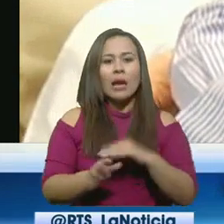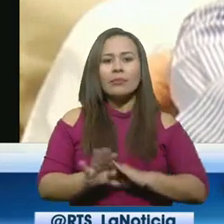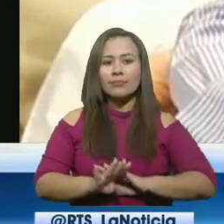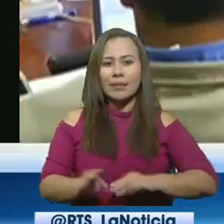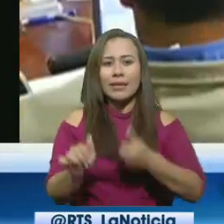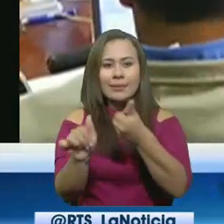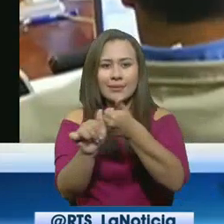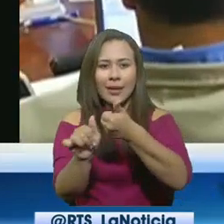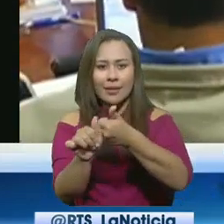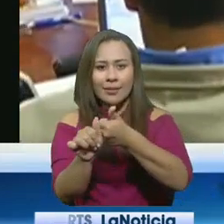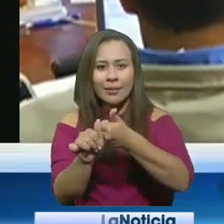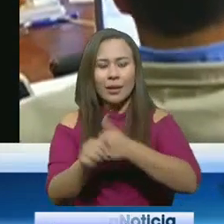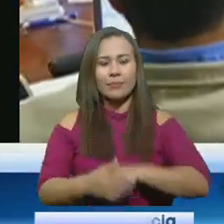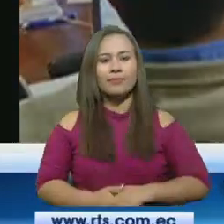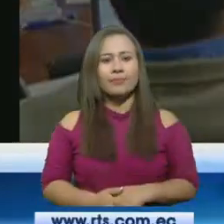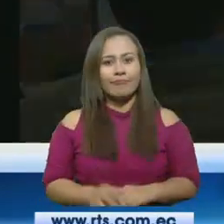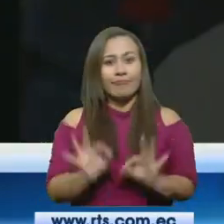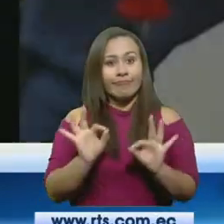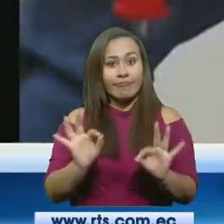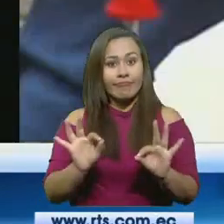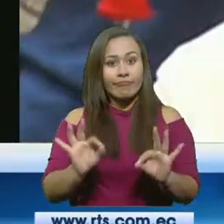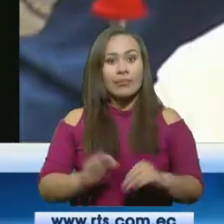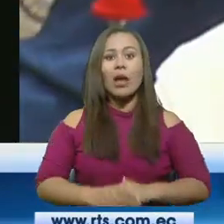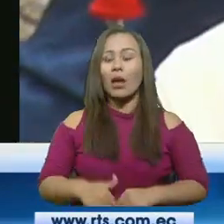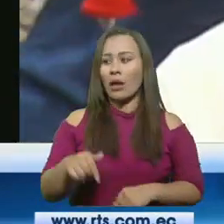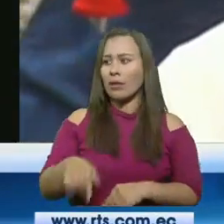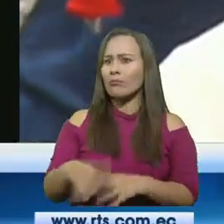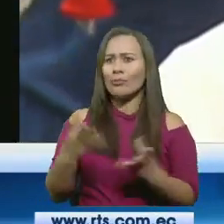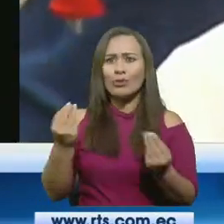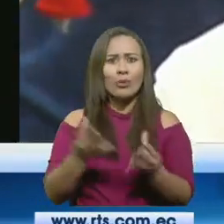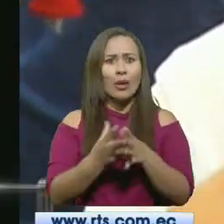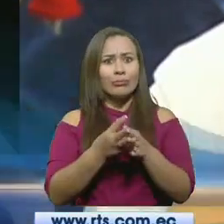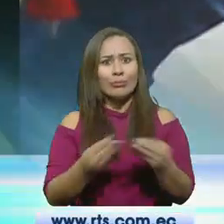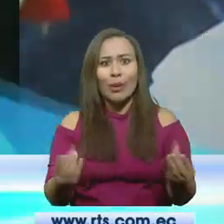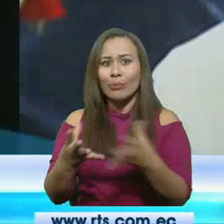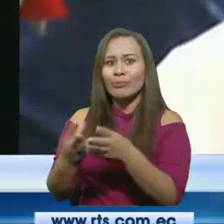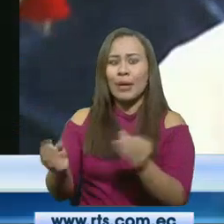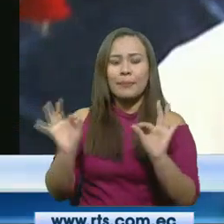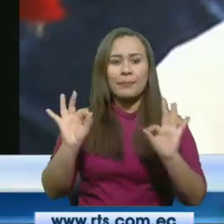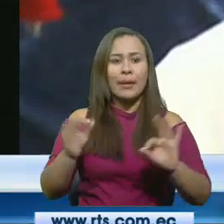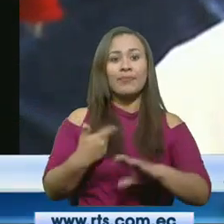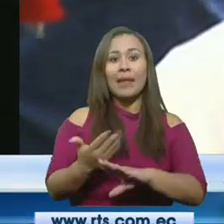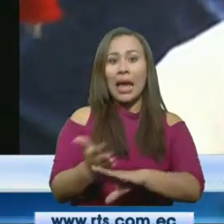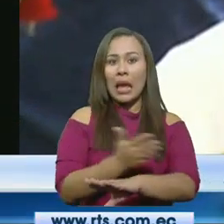vez más a la excelencia. En el simulacro anterior